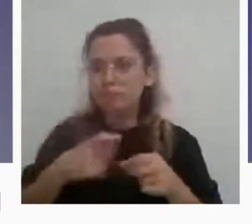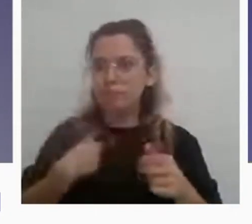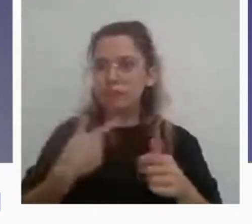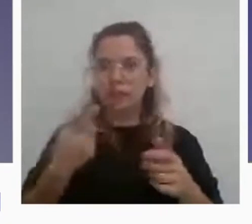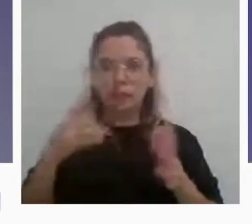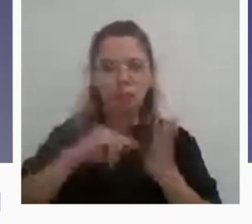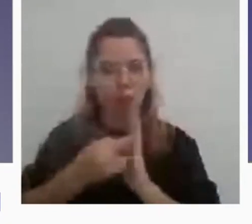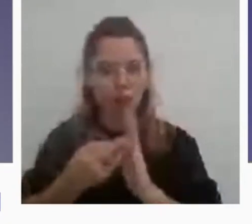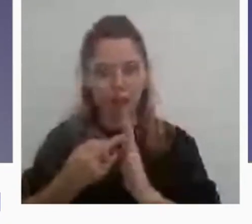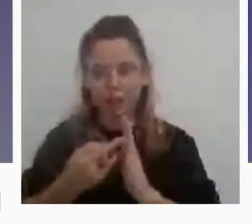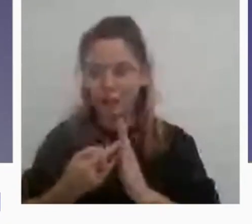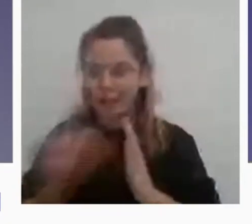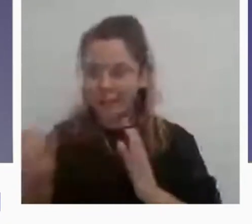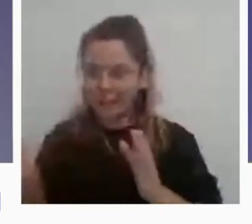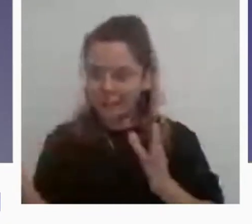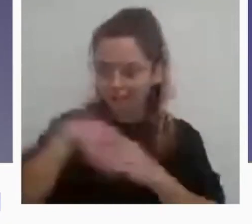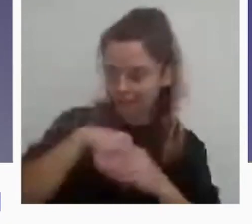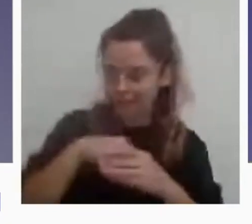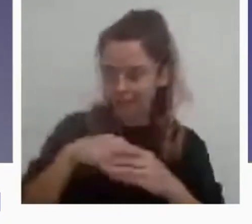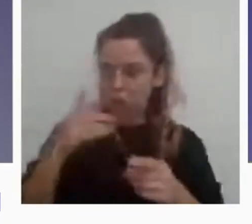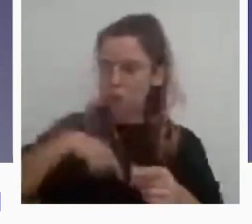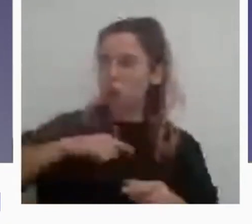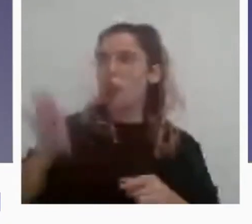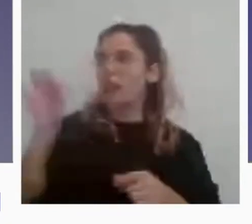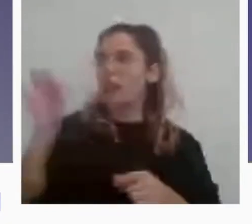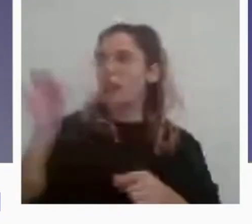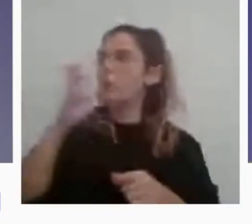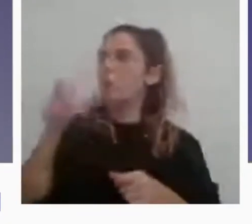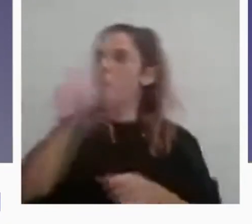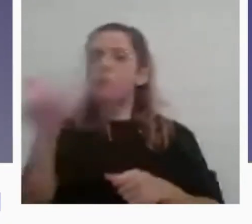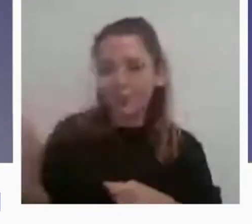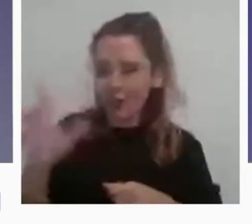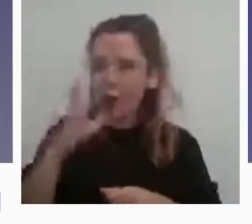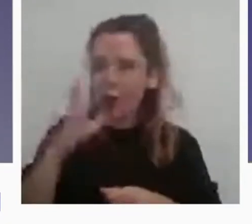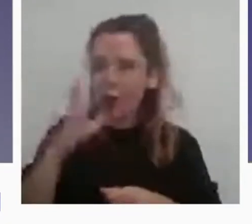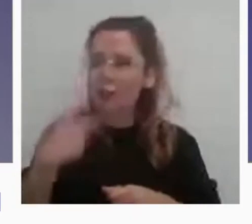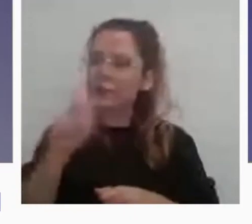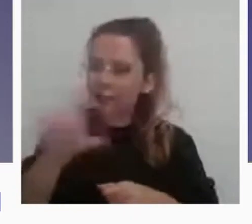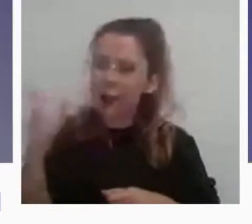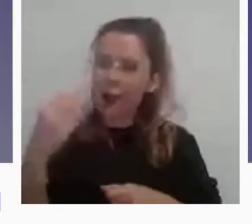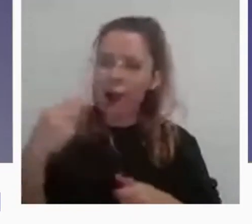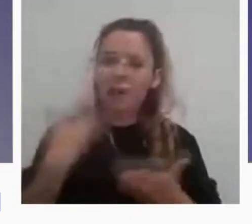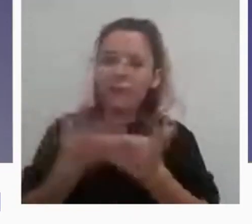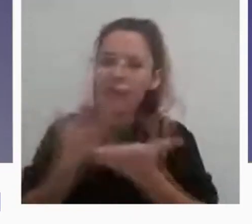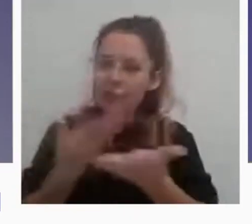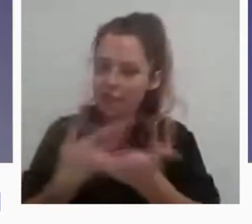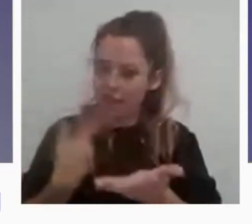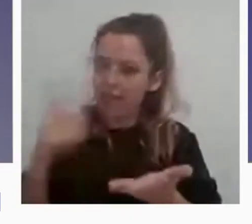No vale que tomemos las decisiones por ellas y es algo que nos solicitan y reivindican constantemente. Entonces, bueno,